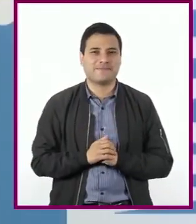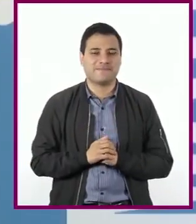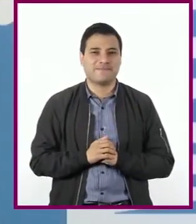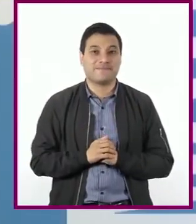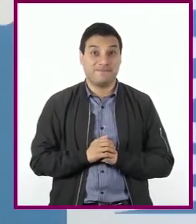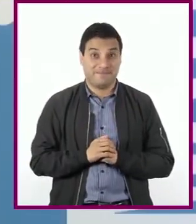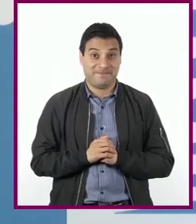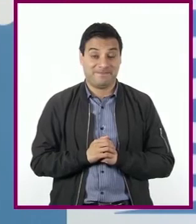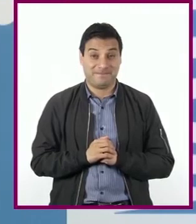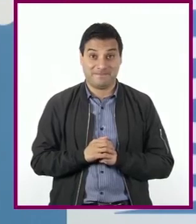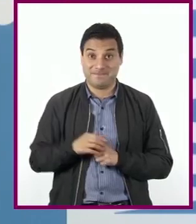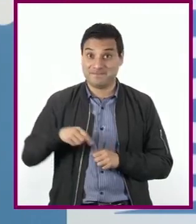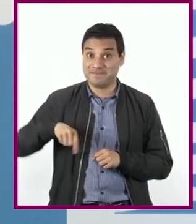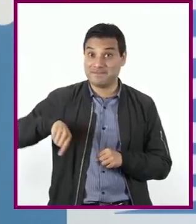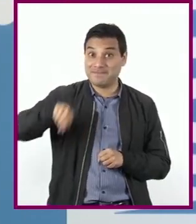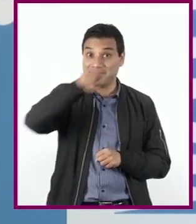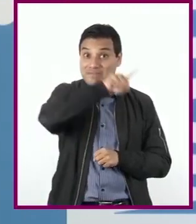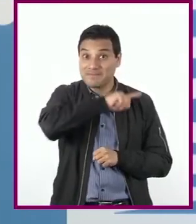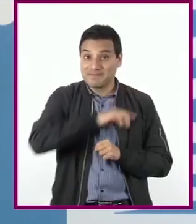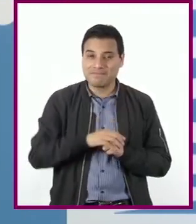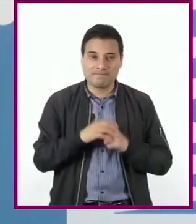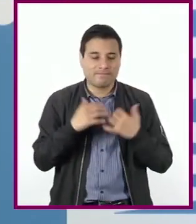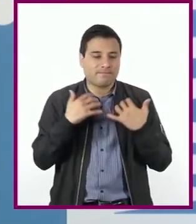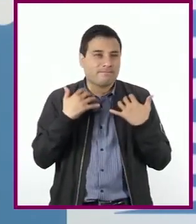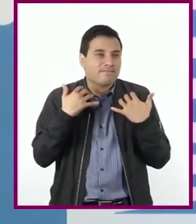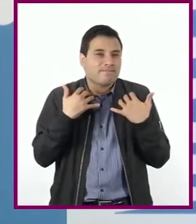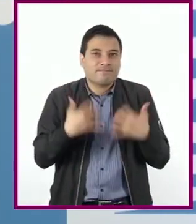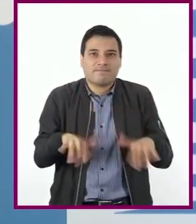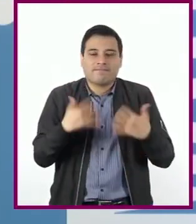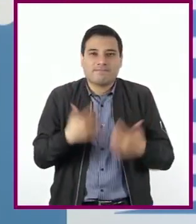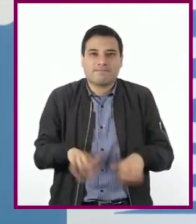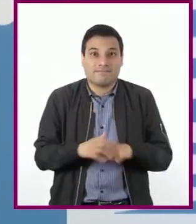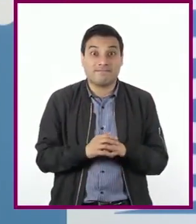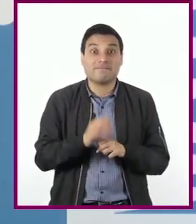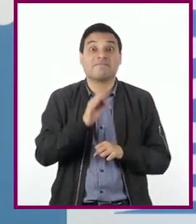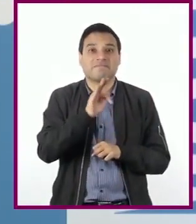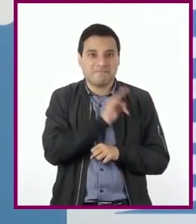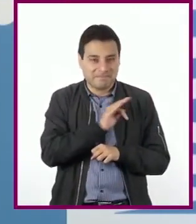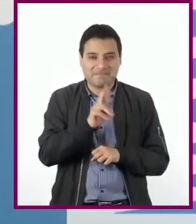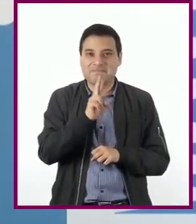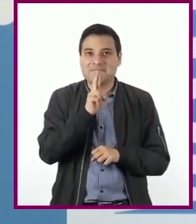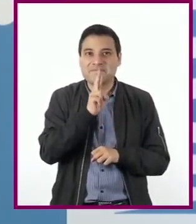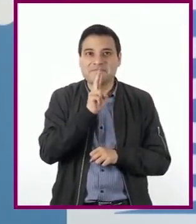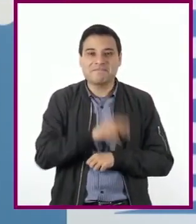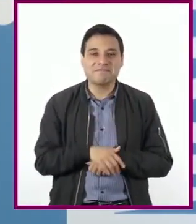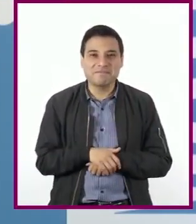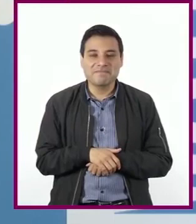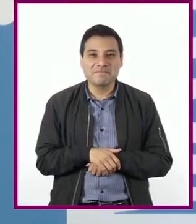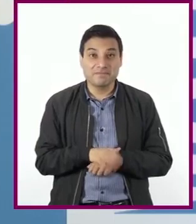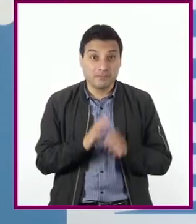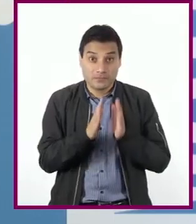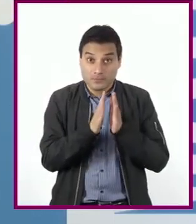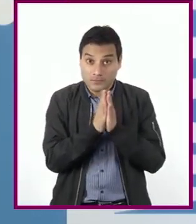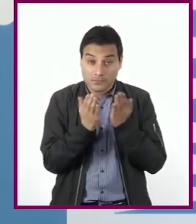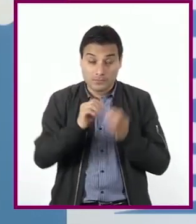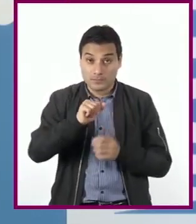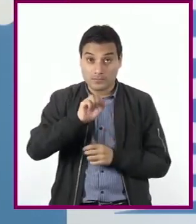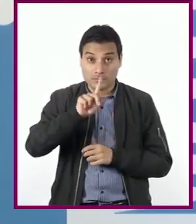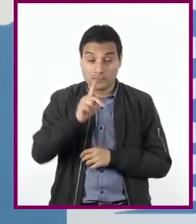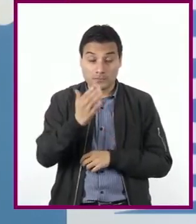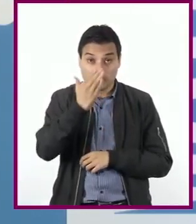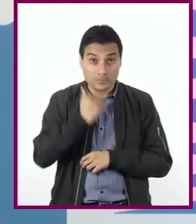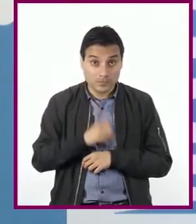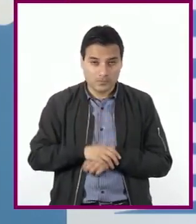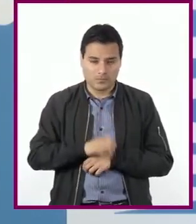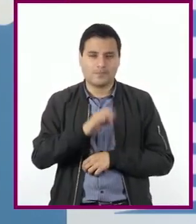Se sorprenderán al darse cuenta de que pueden contestarlos. Si aún no cuentan con su libro de texto, pueden entrar